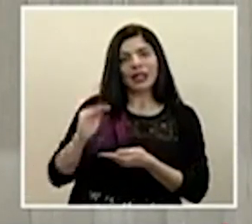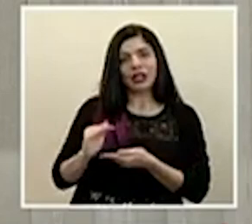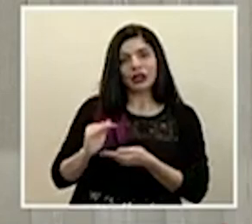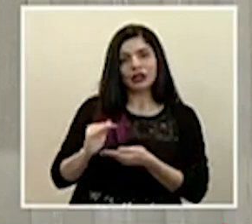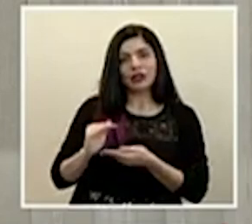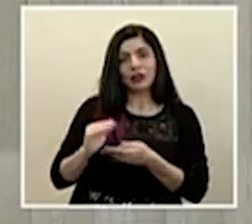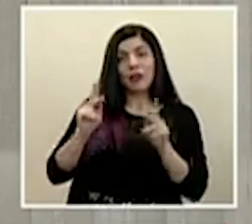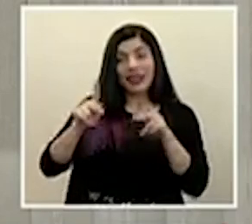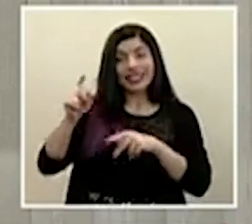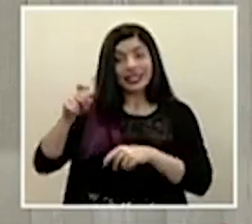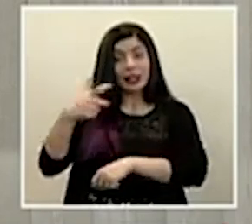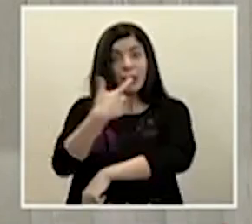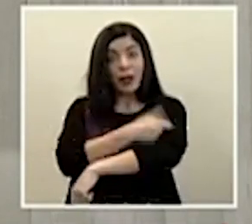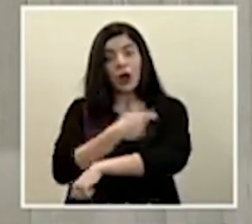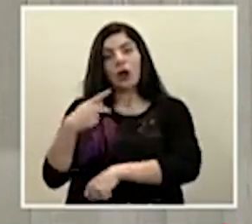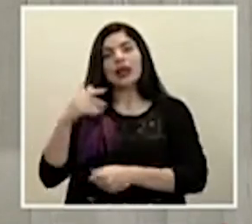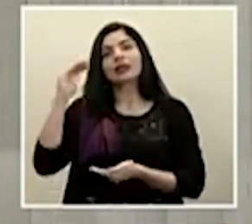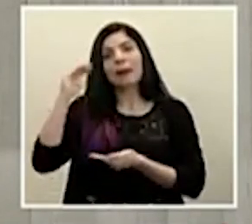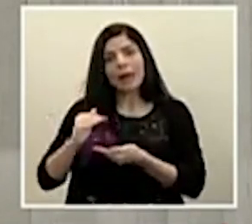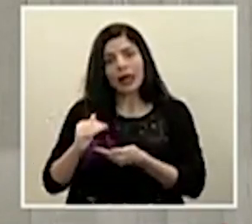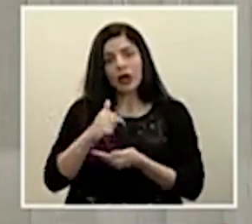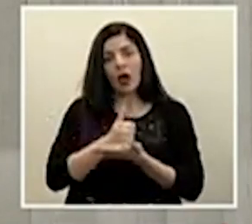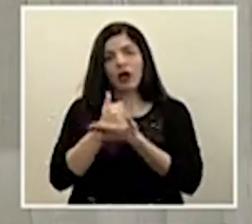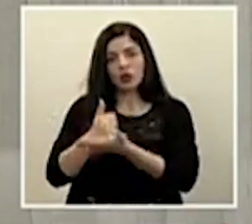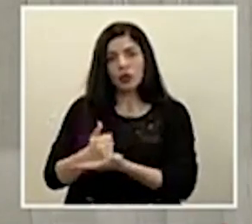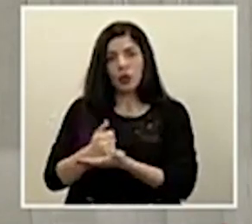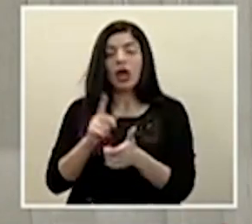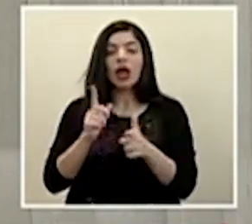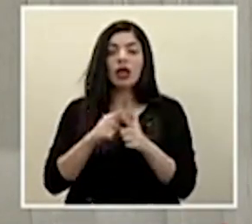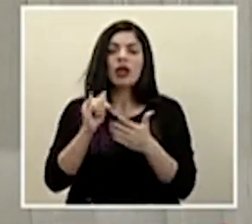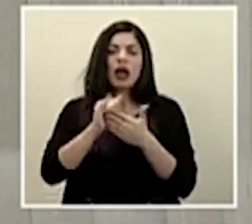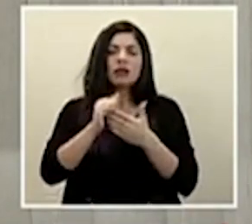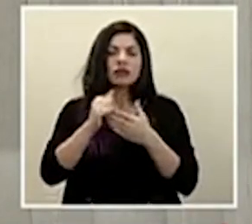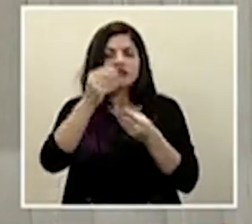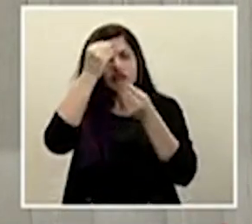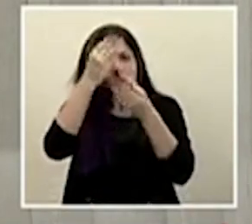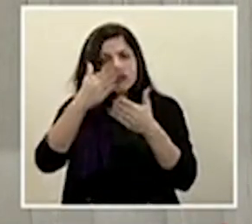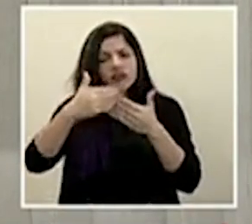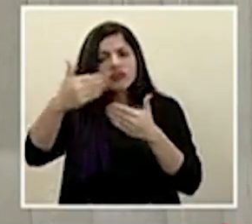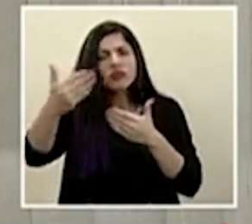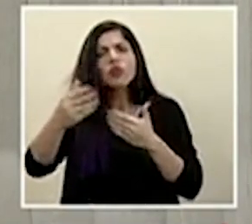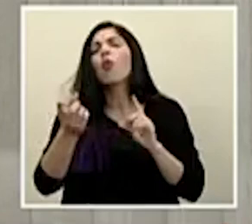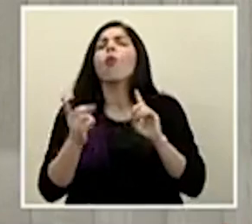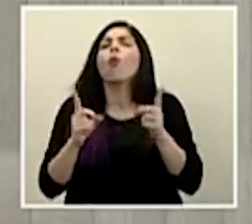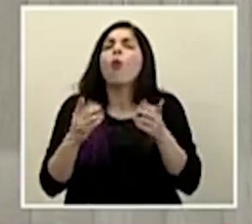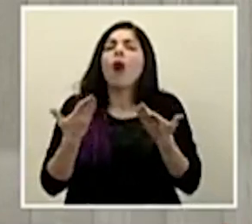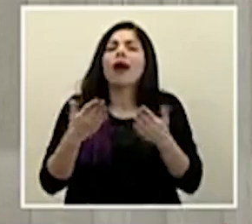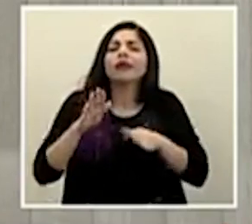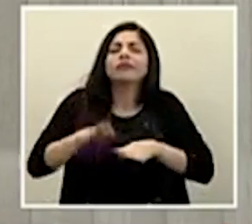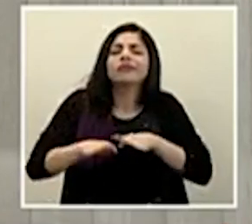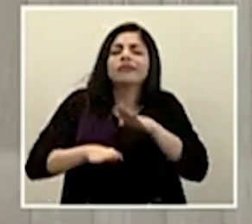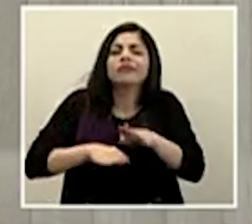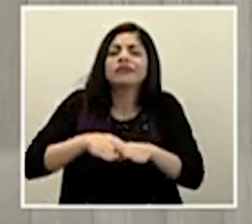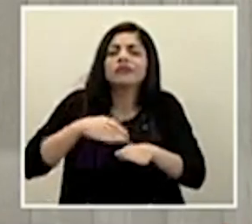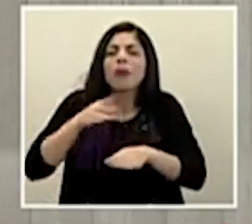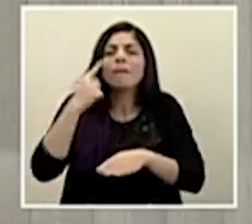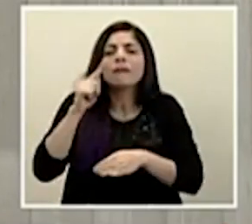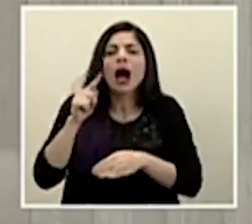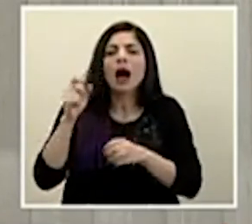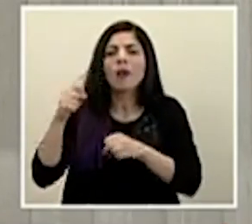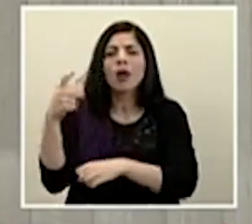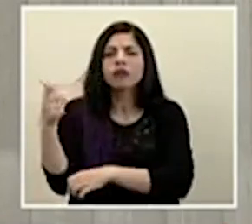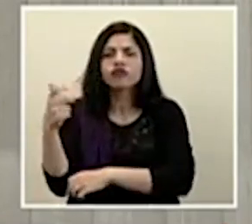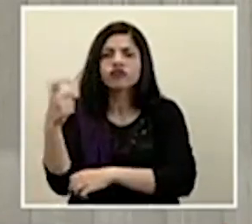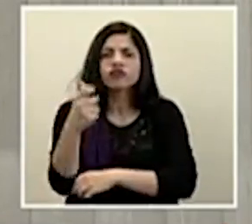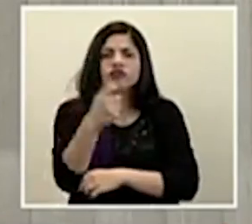que ser vacunadas. Y entonces eso les estaremos informando sobre cuál es esa logística de vacunación